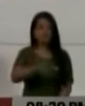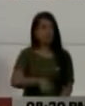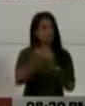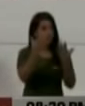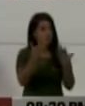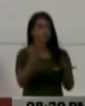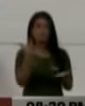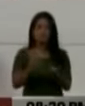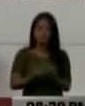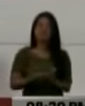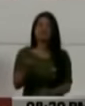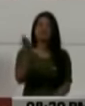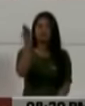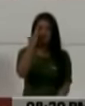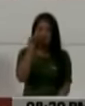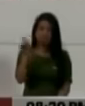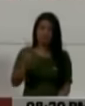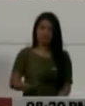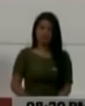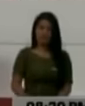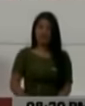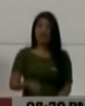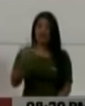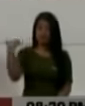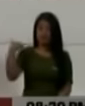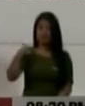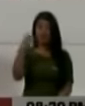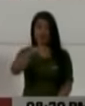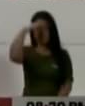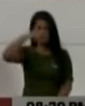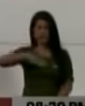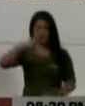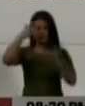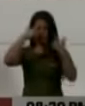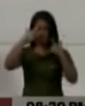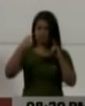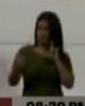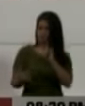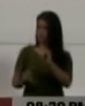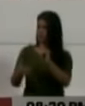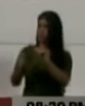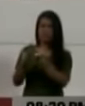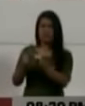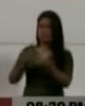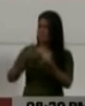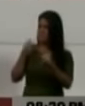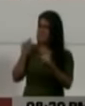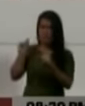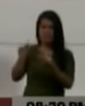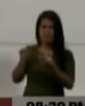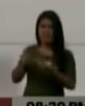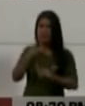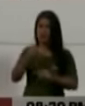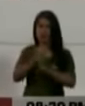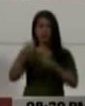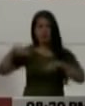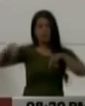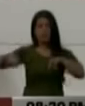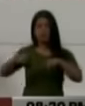sabe. Estaba ahí cuando mi comandante Chávez le dijo unas cosas muy firmes, como siempre el comandante Chávez. Yo estaba presente